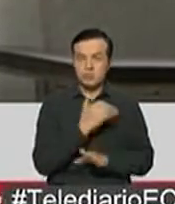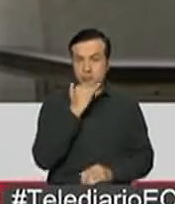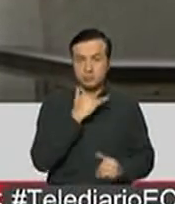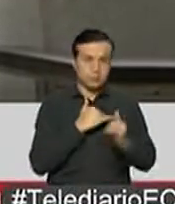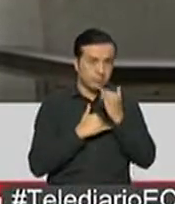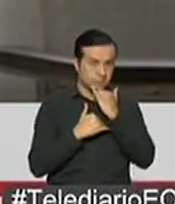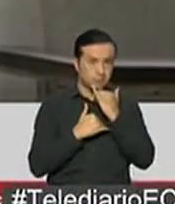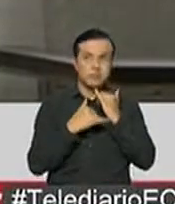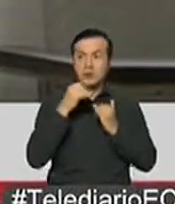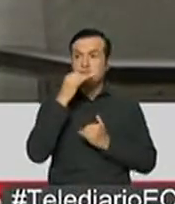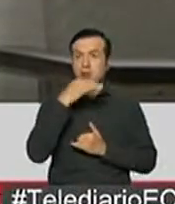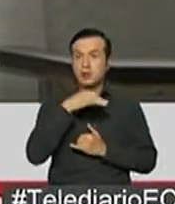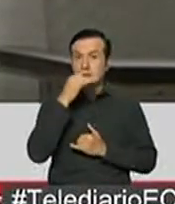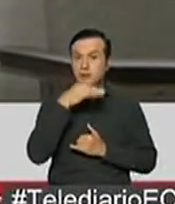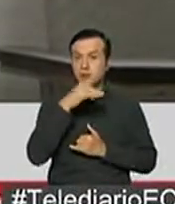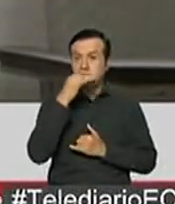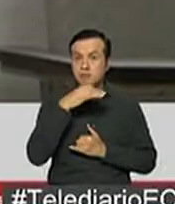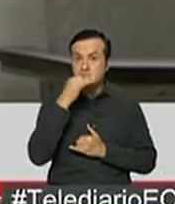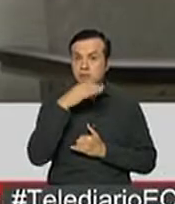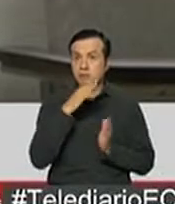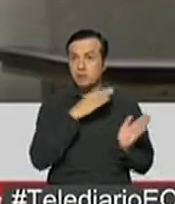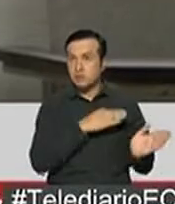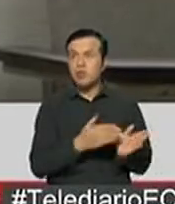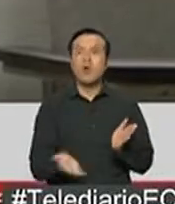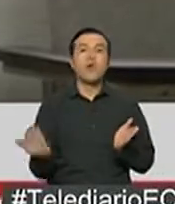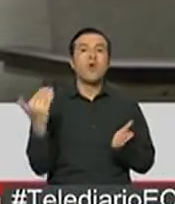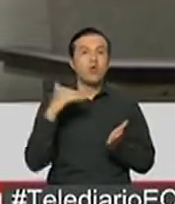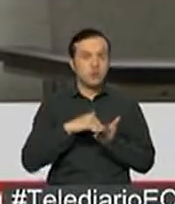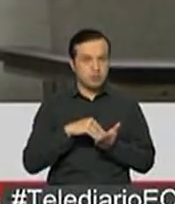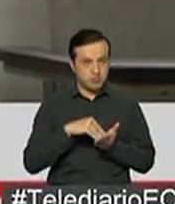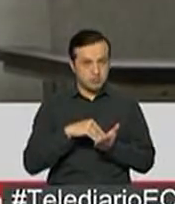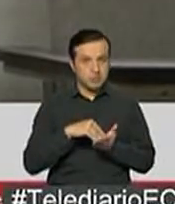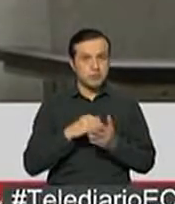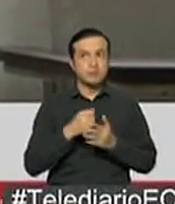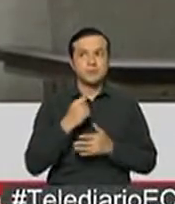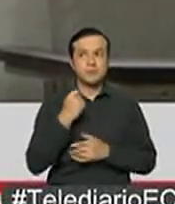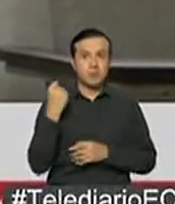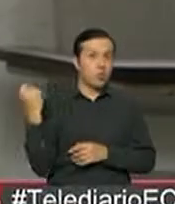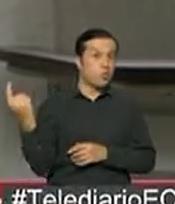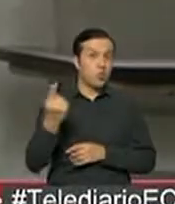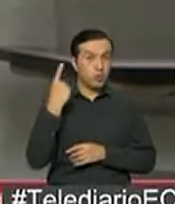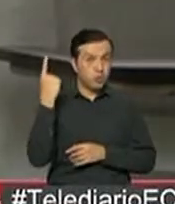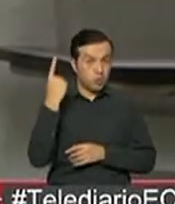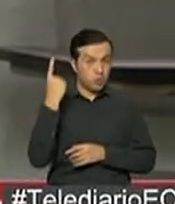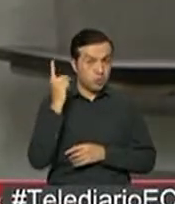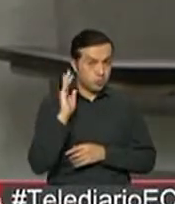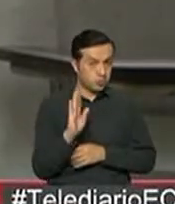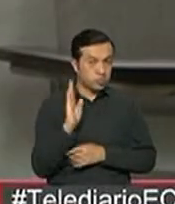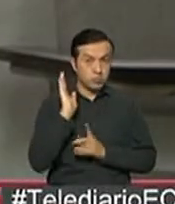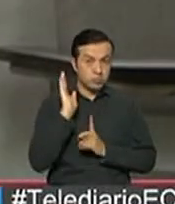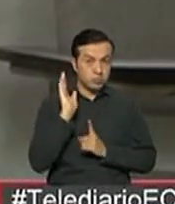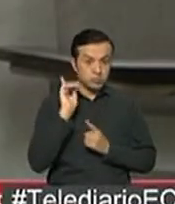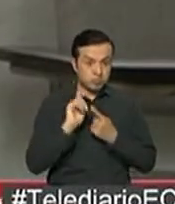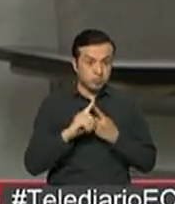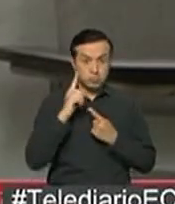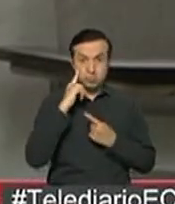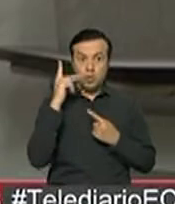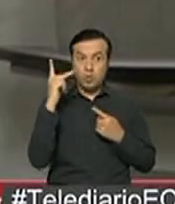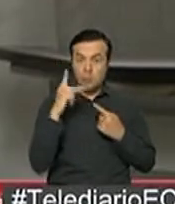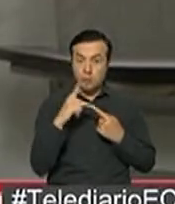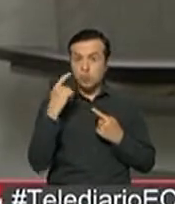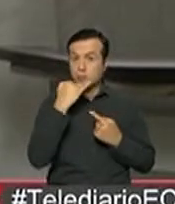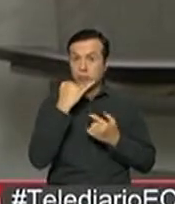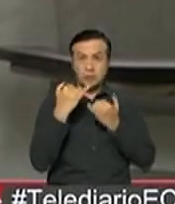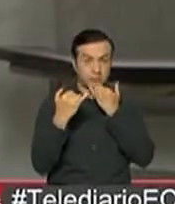el examen dentro de las posibilidades está que se vuelva a aplicar pero solamente en esos casos en los casos en los que el puntaje fue